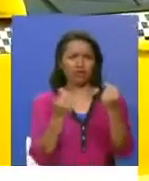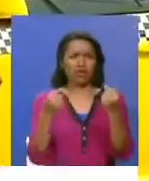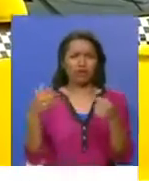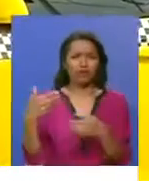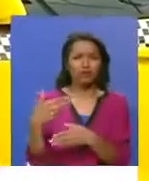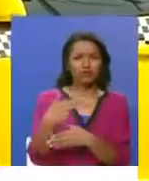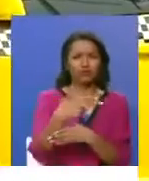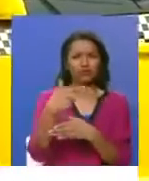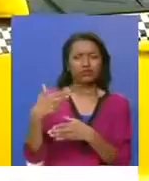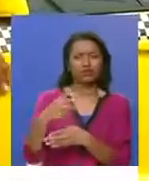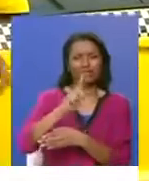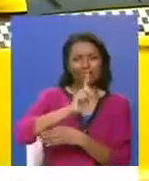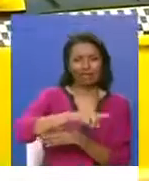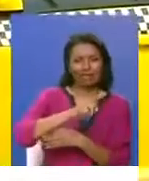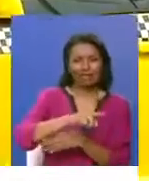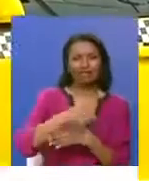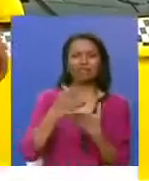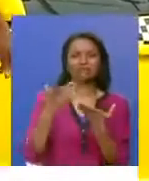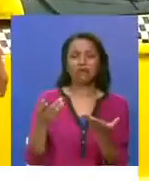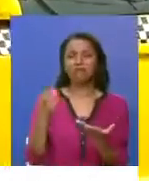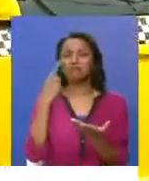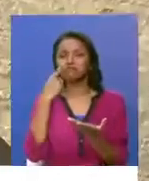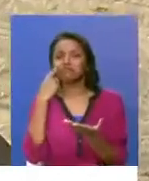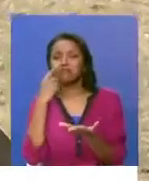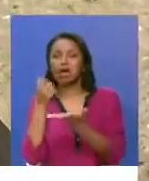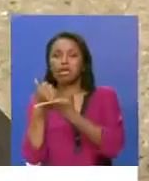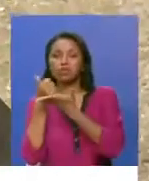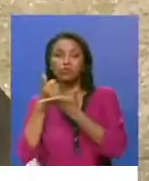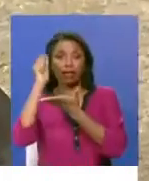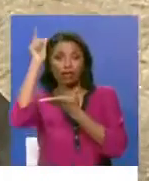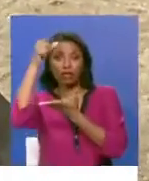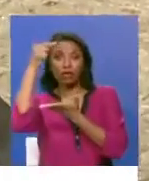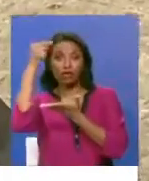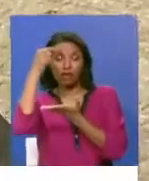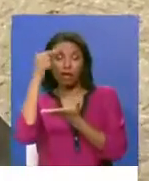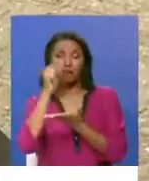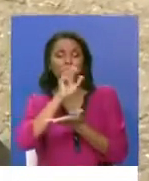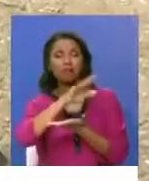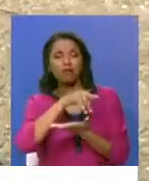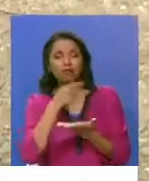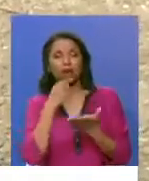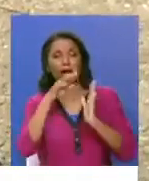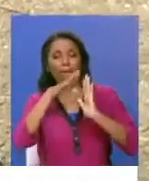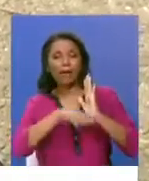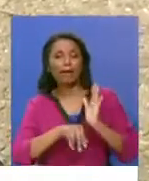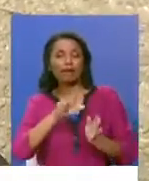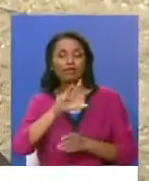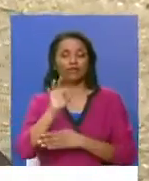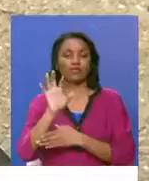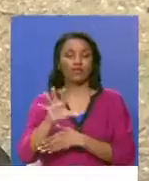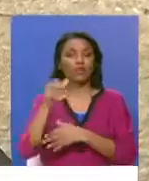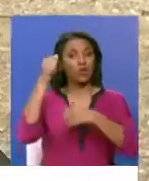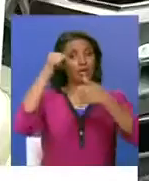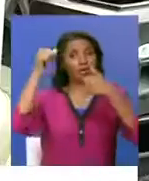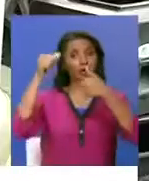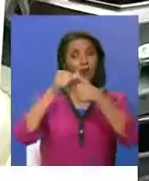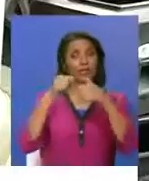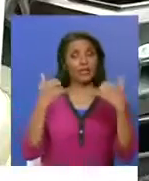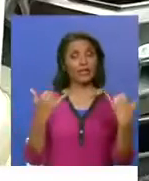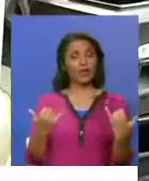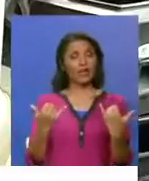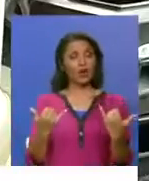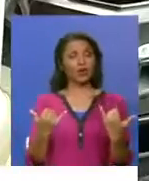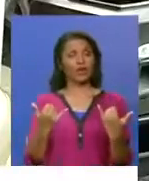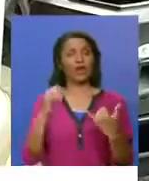taxis quienes buscaban hacer efectivo ese beneficio del subsidio al combustible. Recordemos que actualmente las